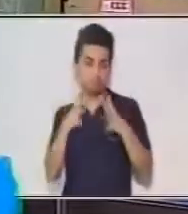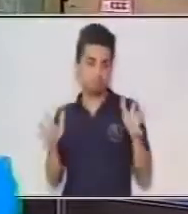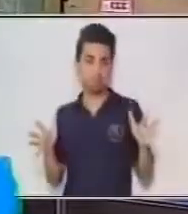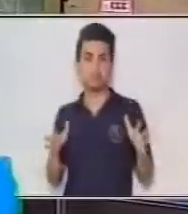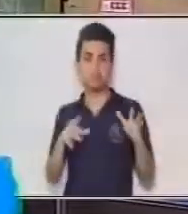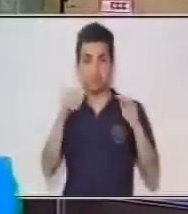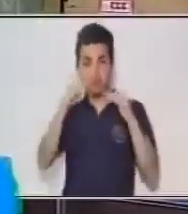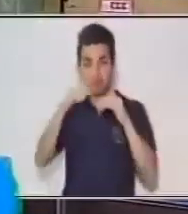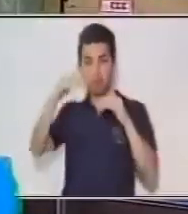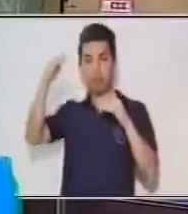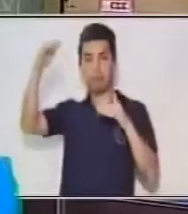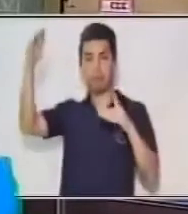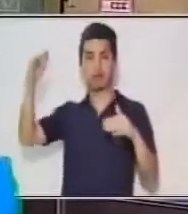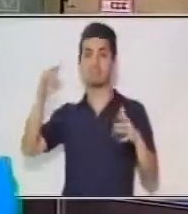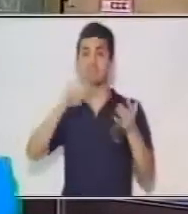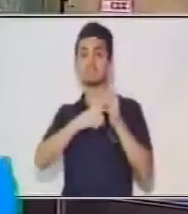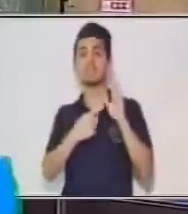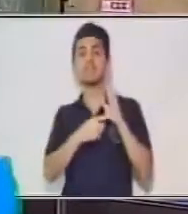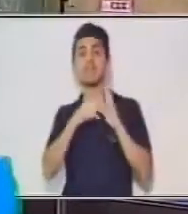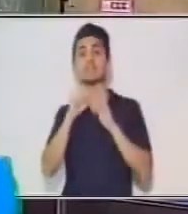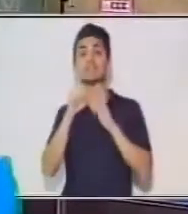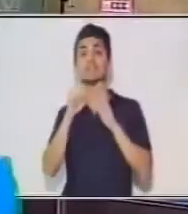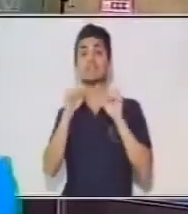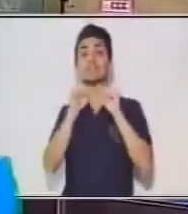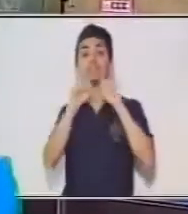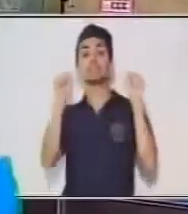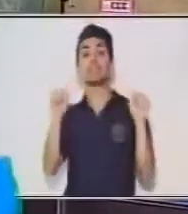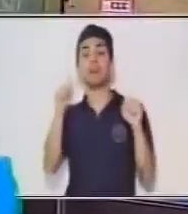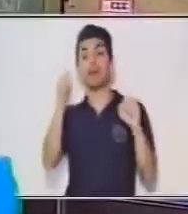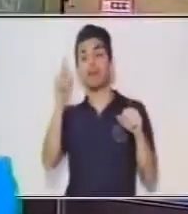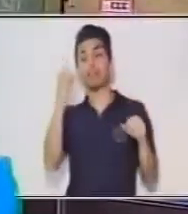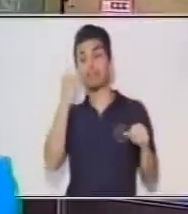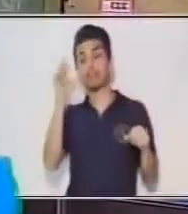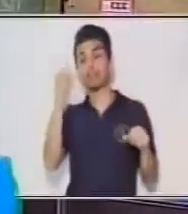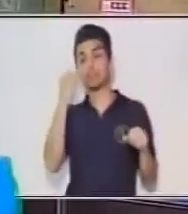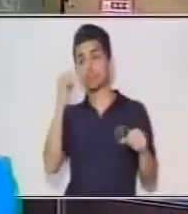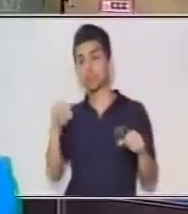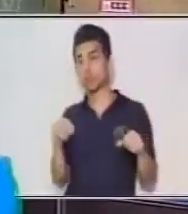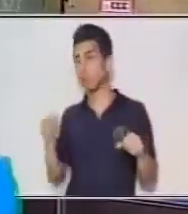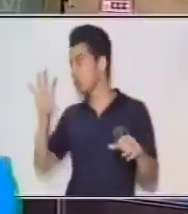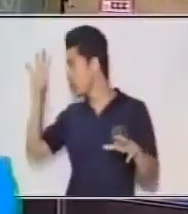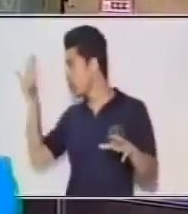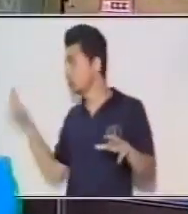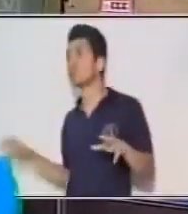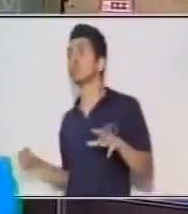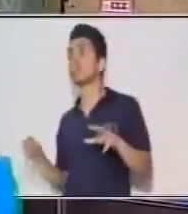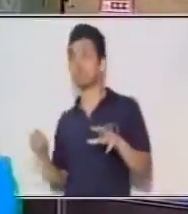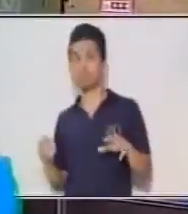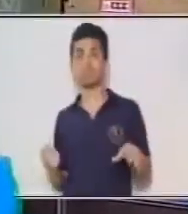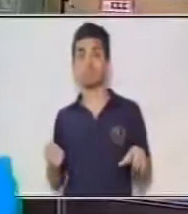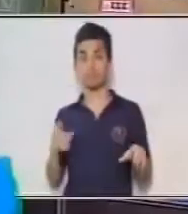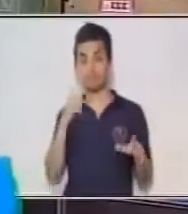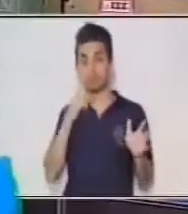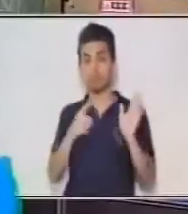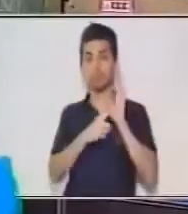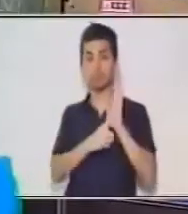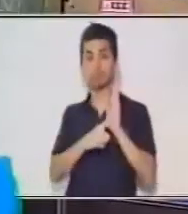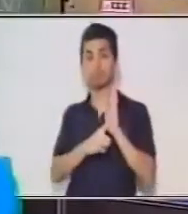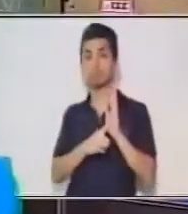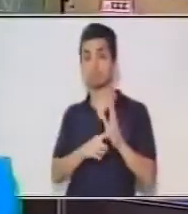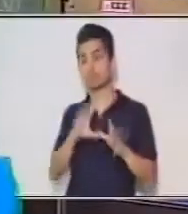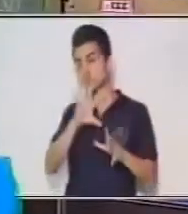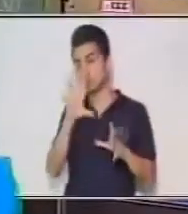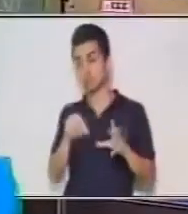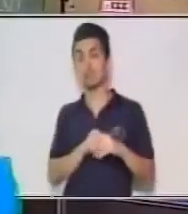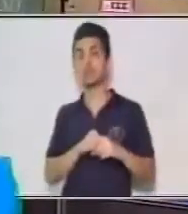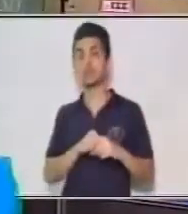decir que va a ser un sistema de adición, en el cual va a estar representado dentro de